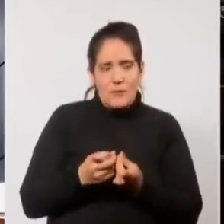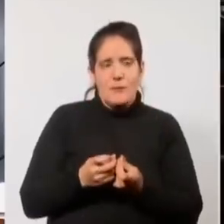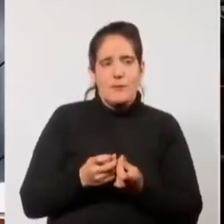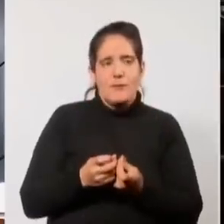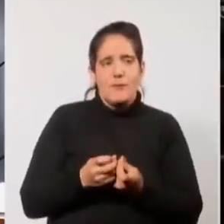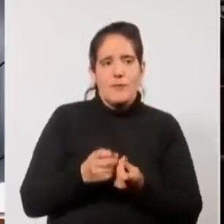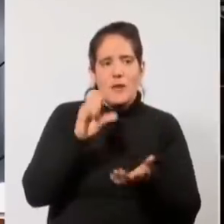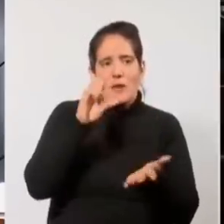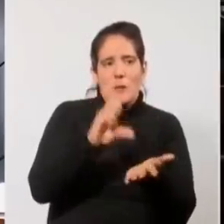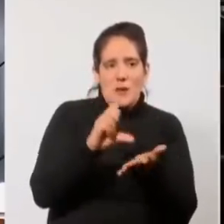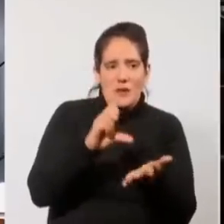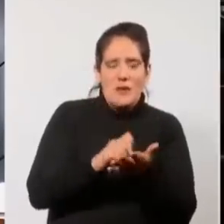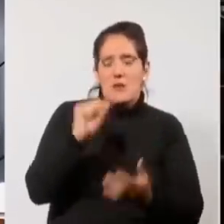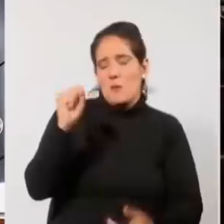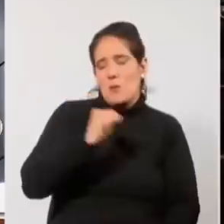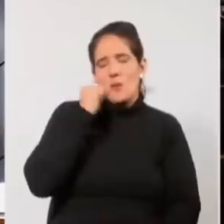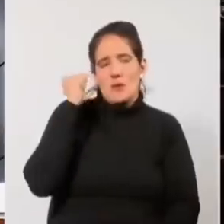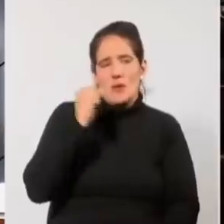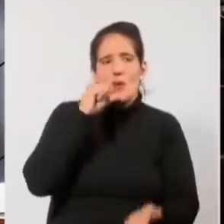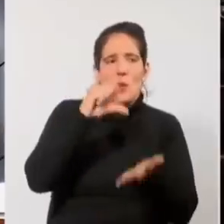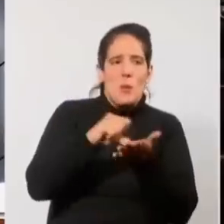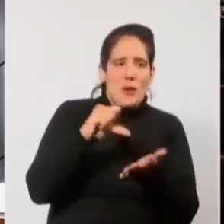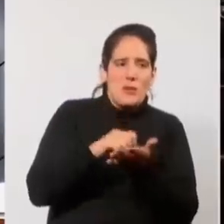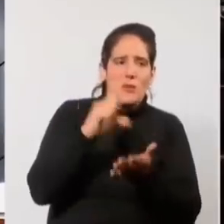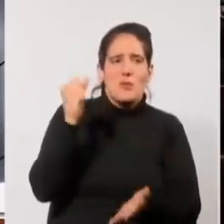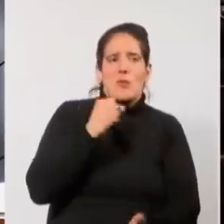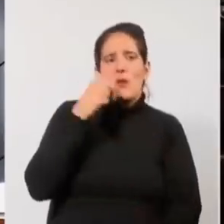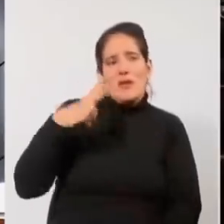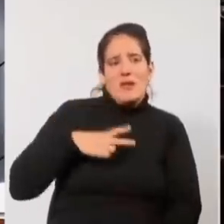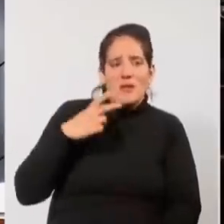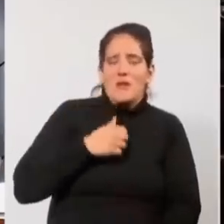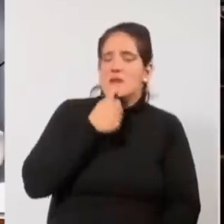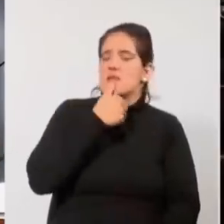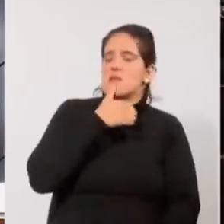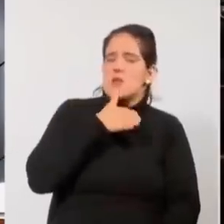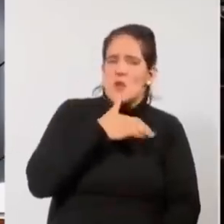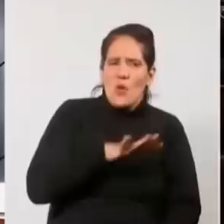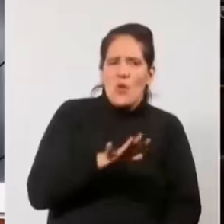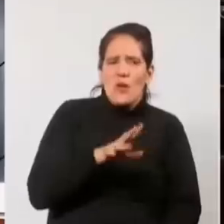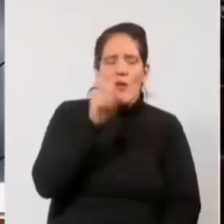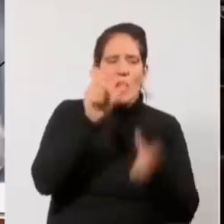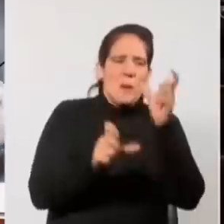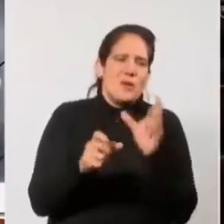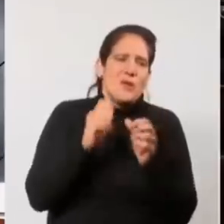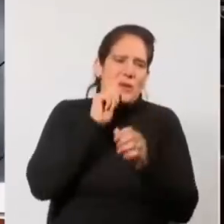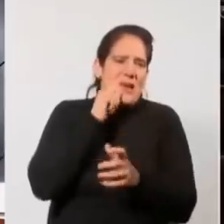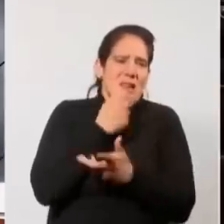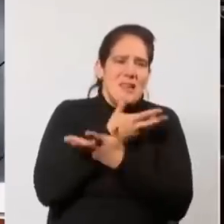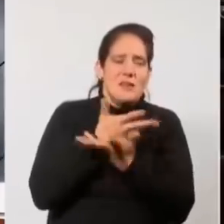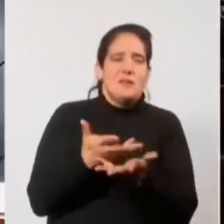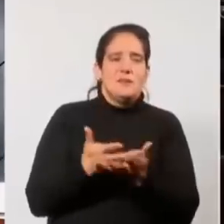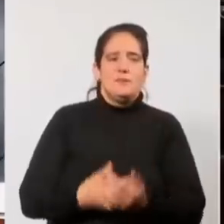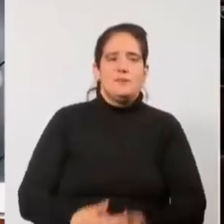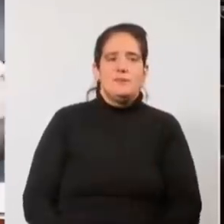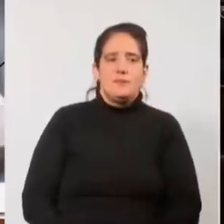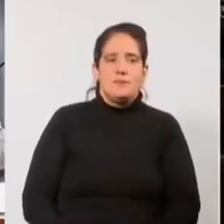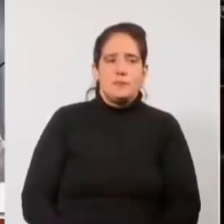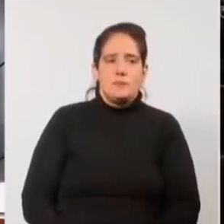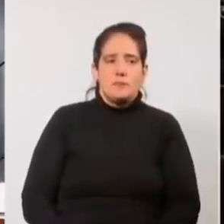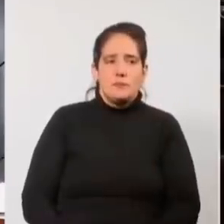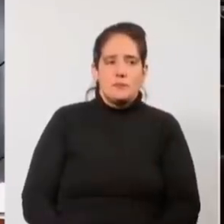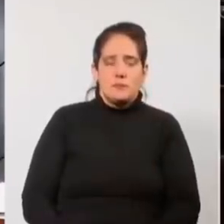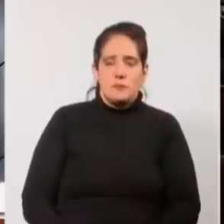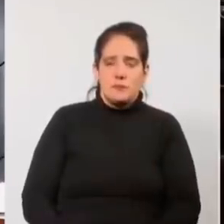en un país tan importante, tan enorme, con una rica historia, con un pueblo maravilloso. Y bueno, y